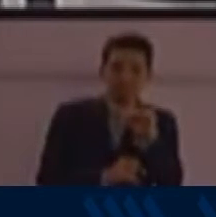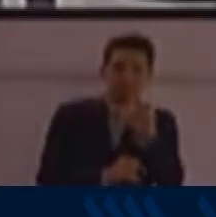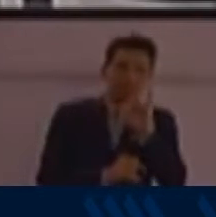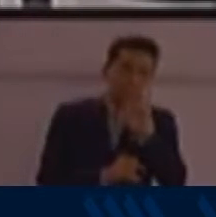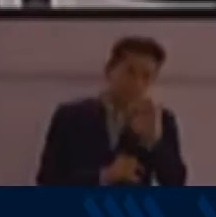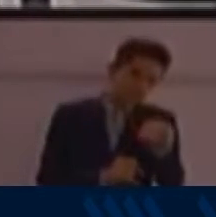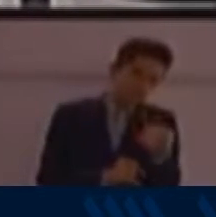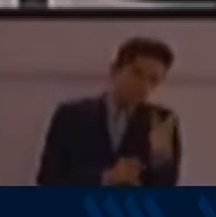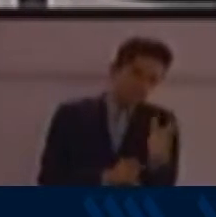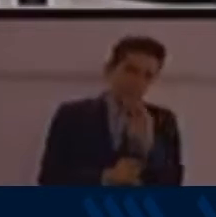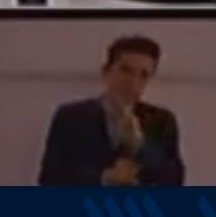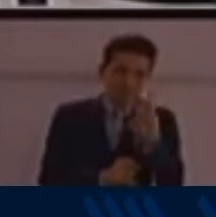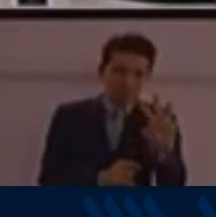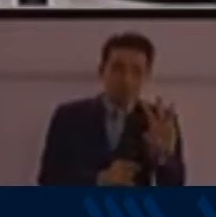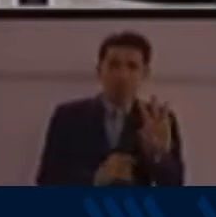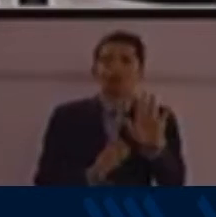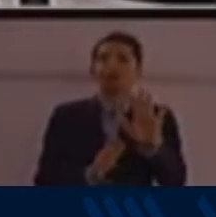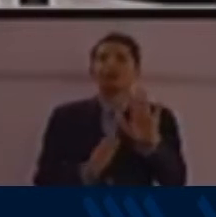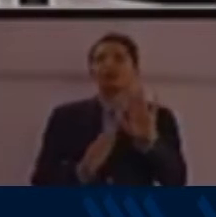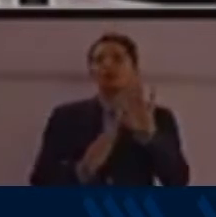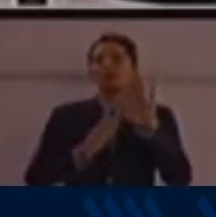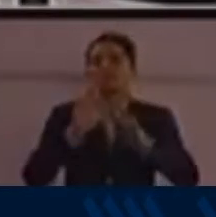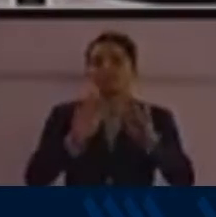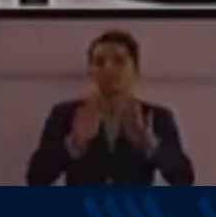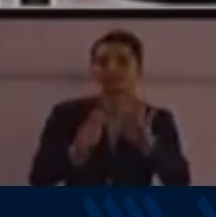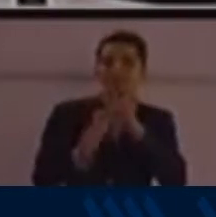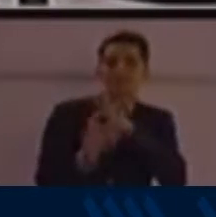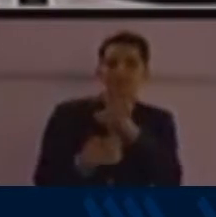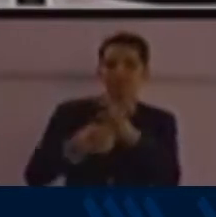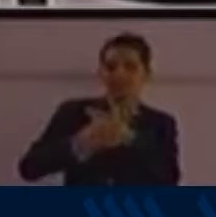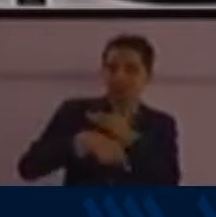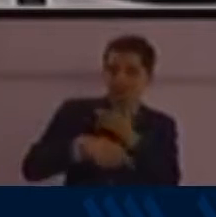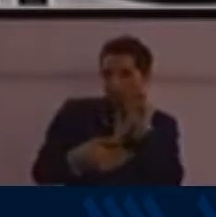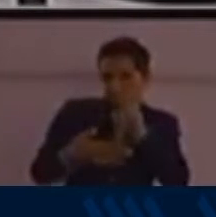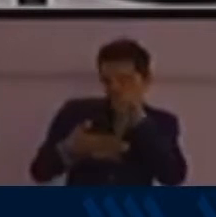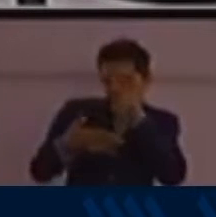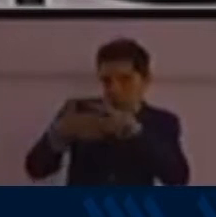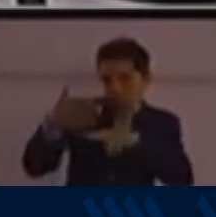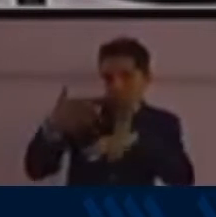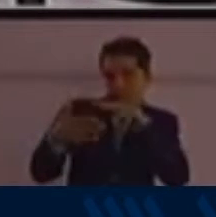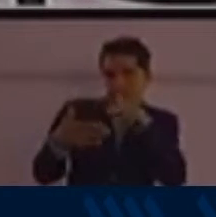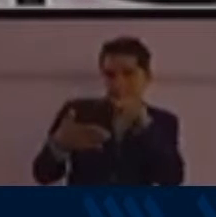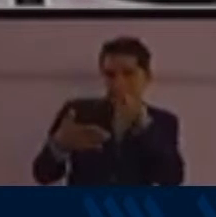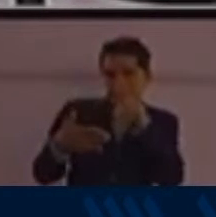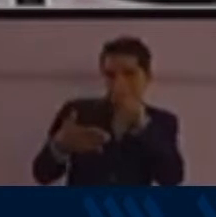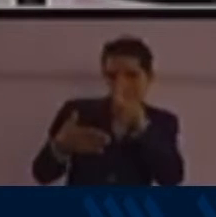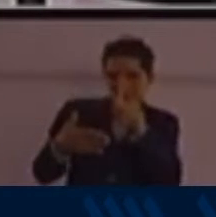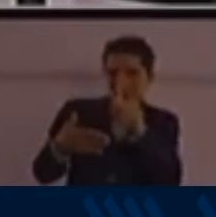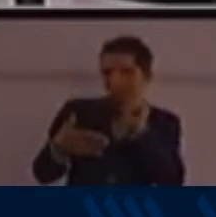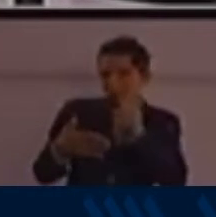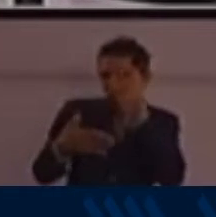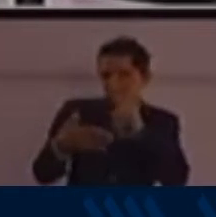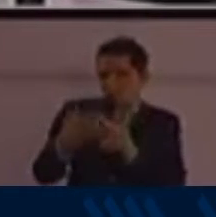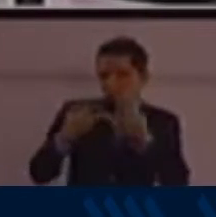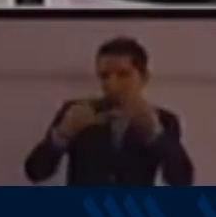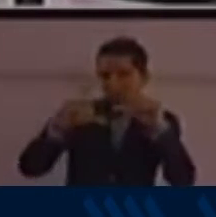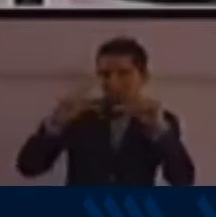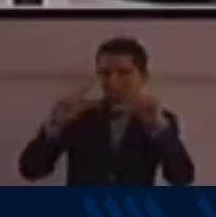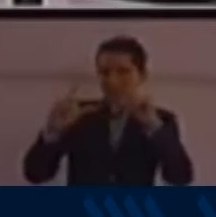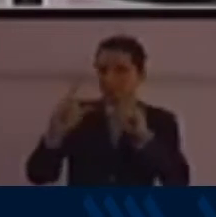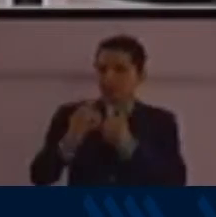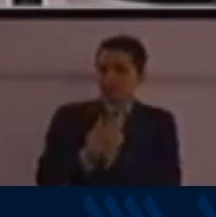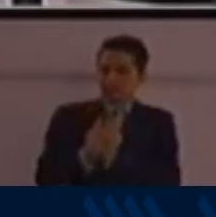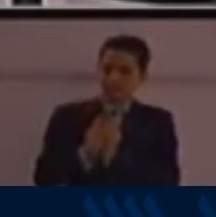del cual luego se puede consultar el sistema prep y sufrió un